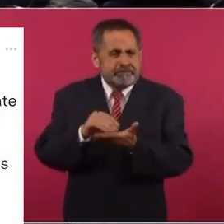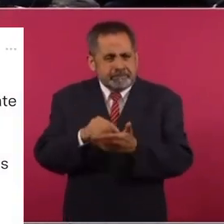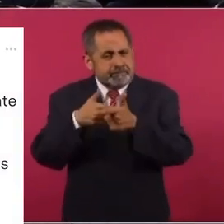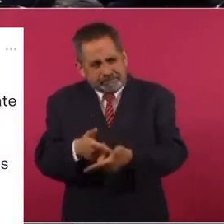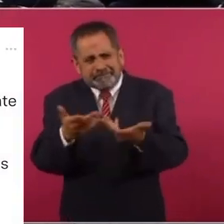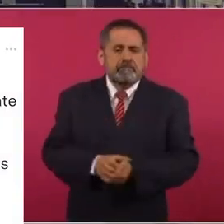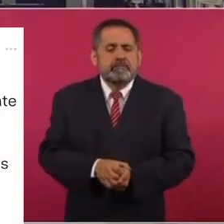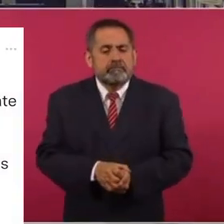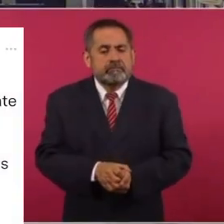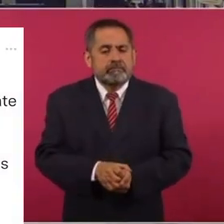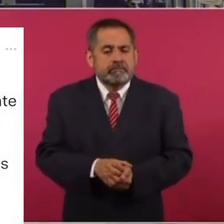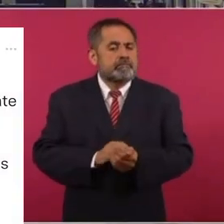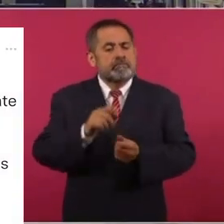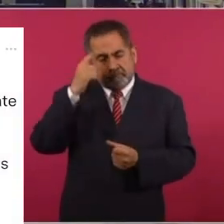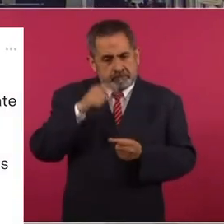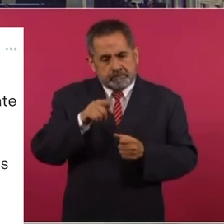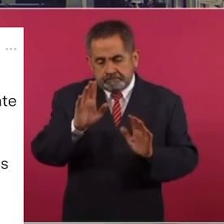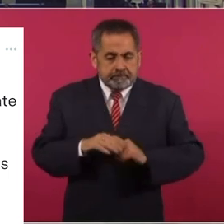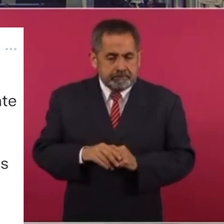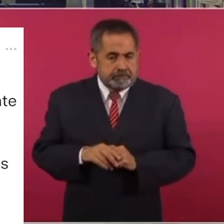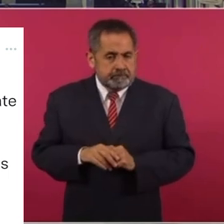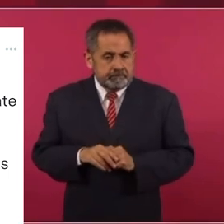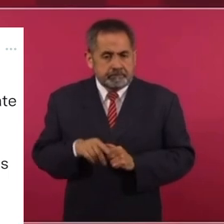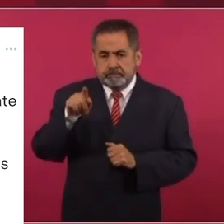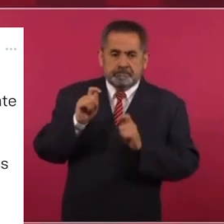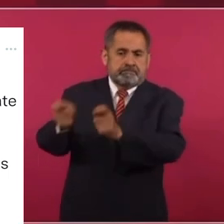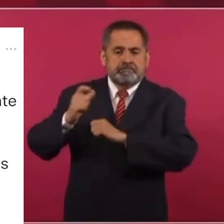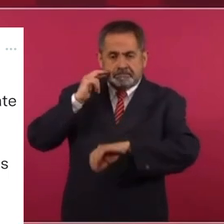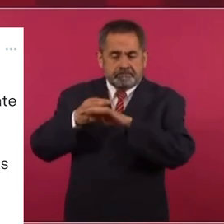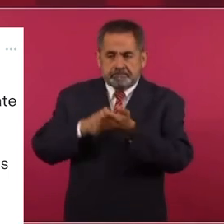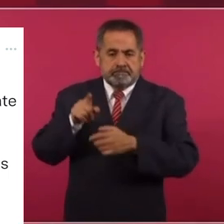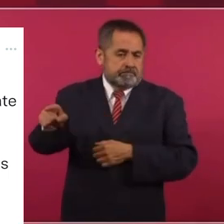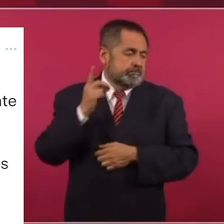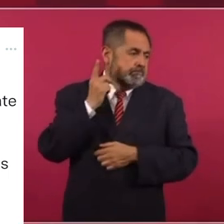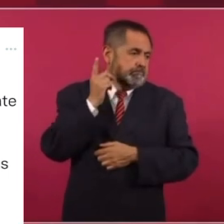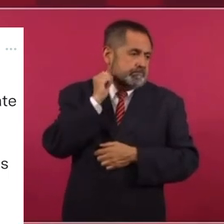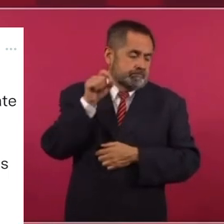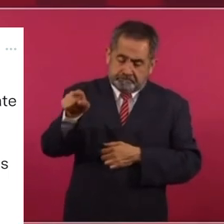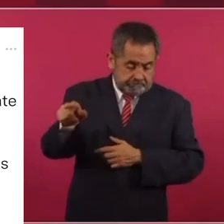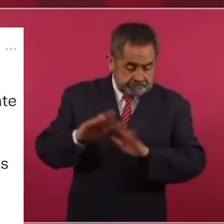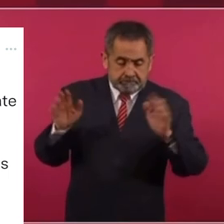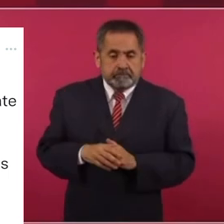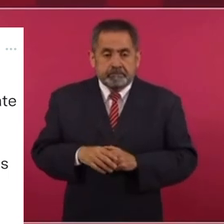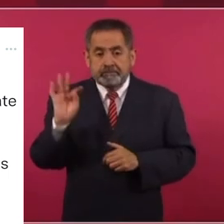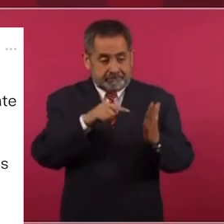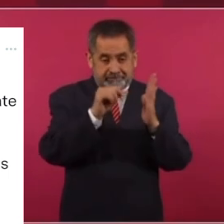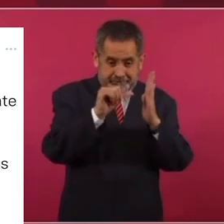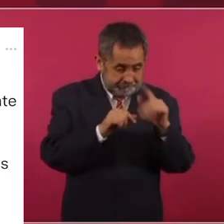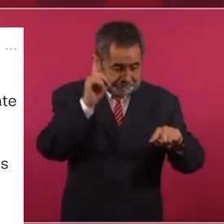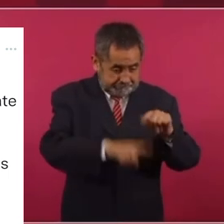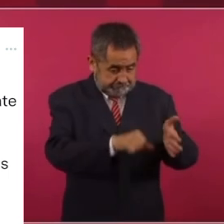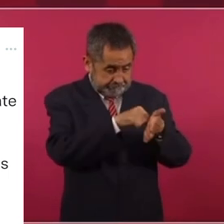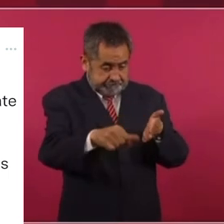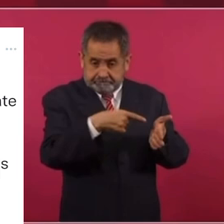figura, reformarla? Creo que lo tendría que ver el Poder Legislativo, porque si se cancela el artículo,